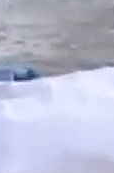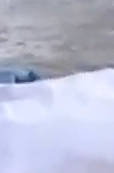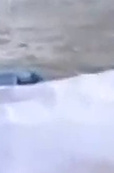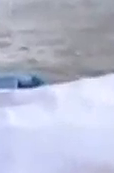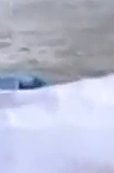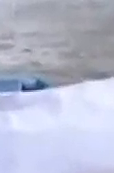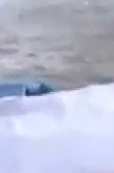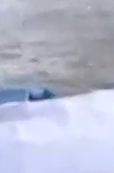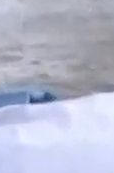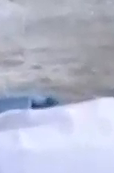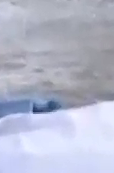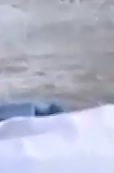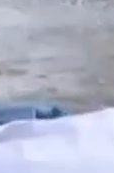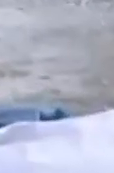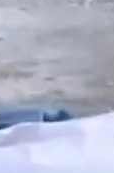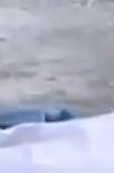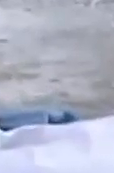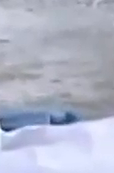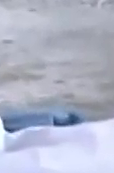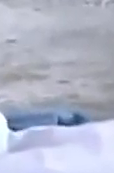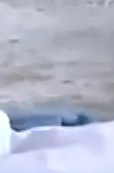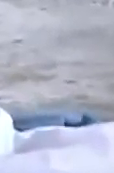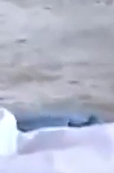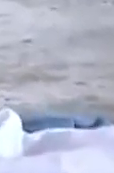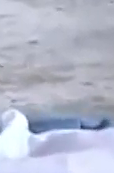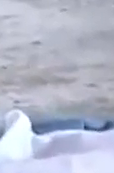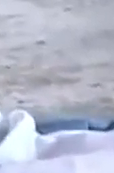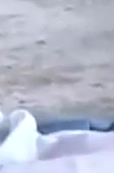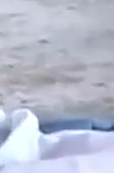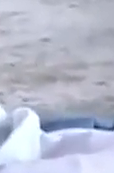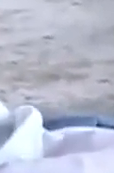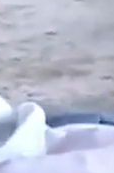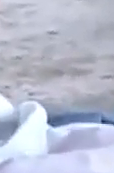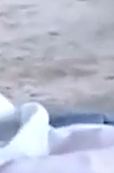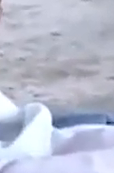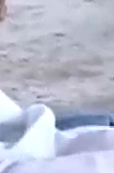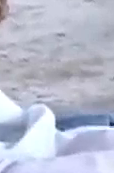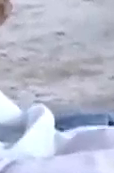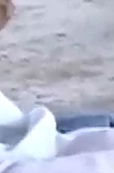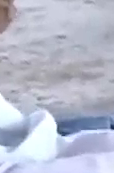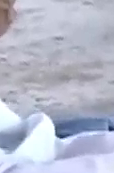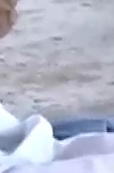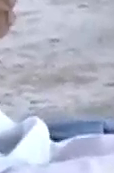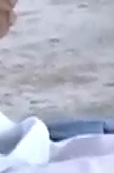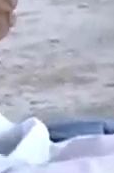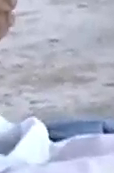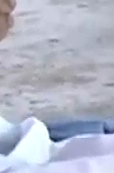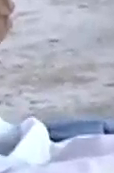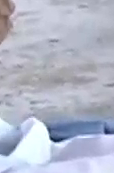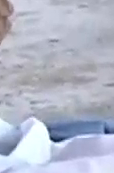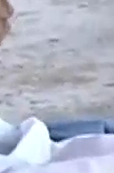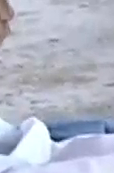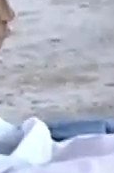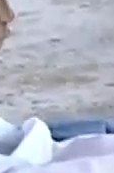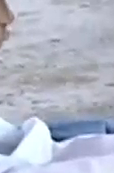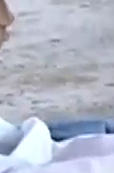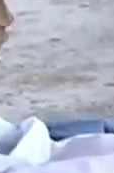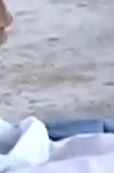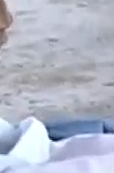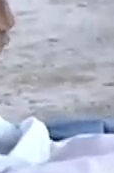bravo pueblo que el yugo lanzó, la ley